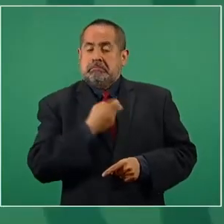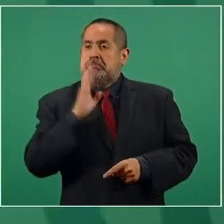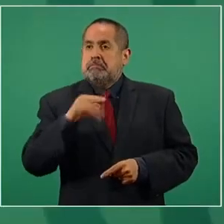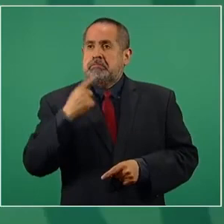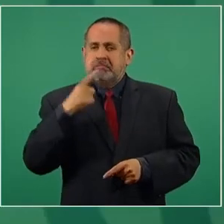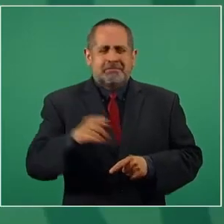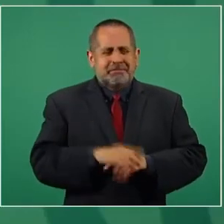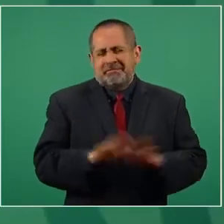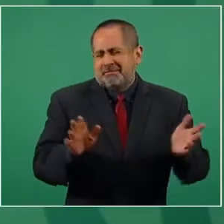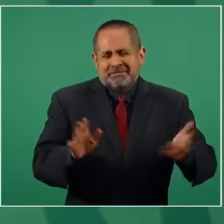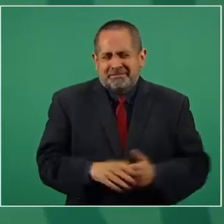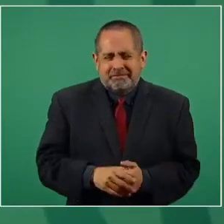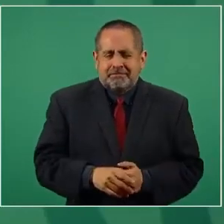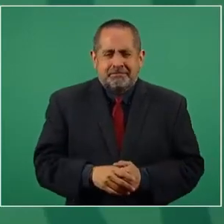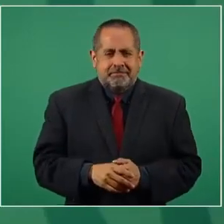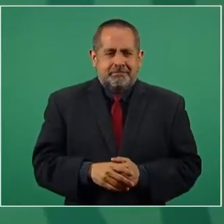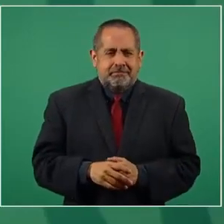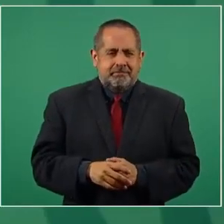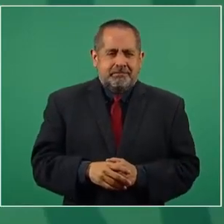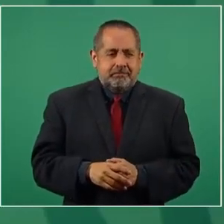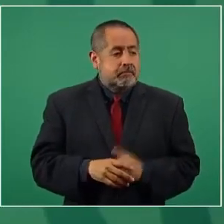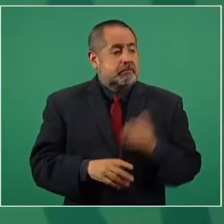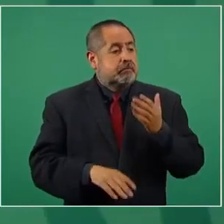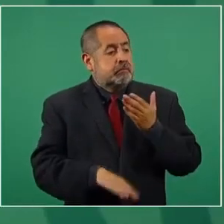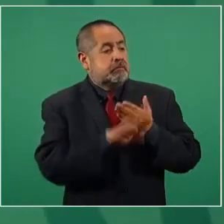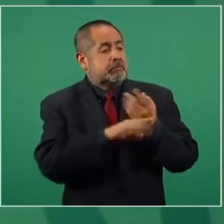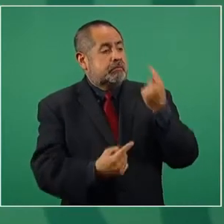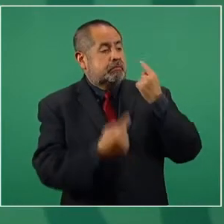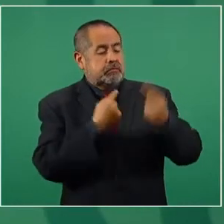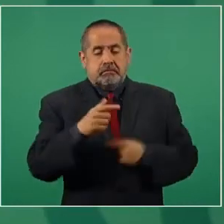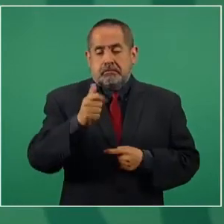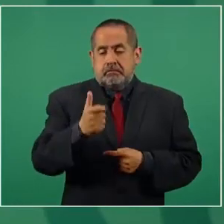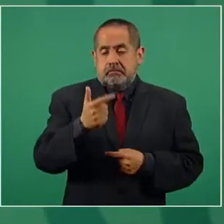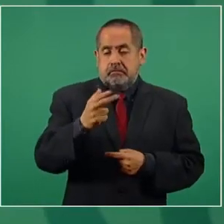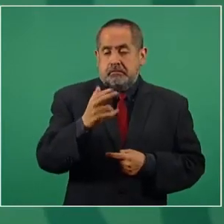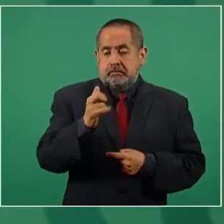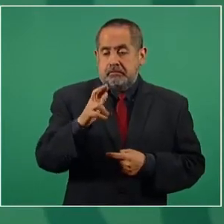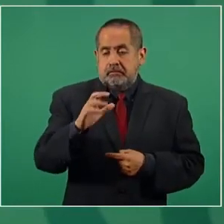Ya lo dije, imagínense, me insultó Aguilar Camín